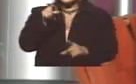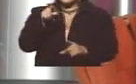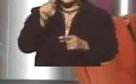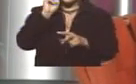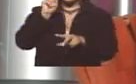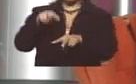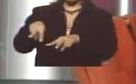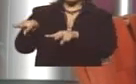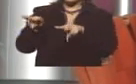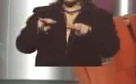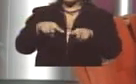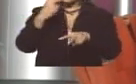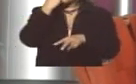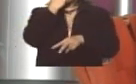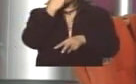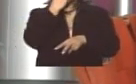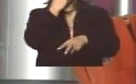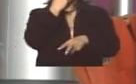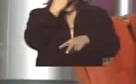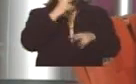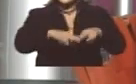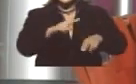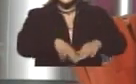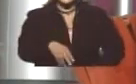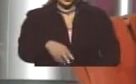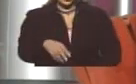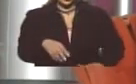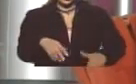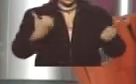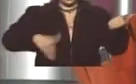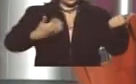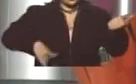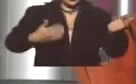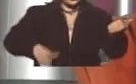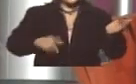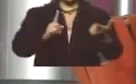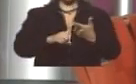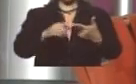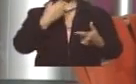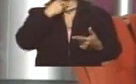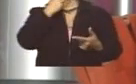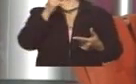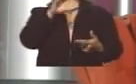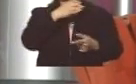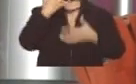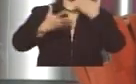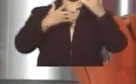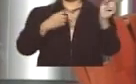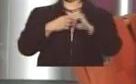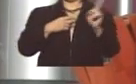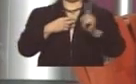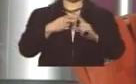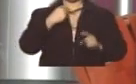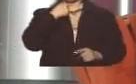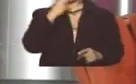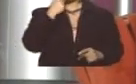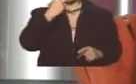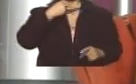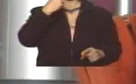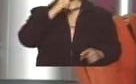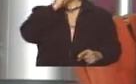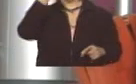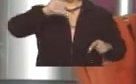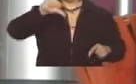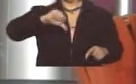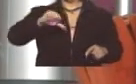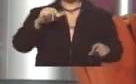ese detalle viendo esas curiosidades que siempre tenía por ejecutar un cuatro. En el canto no me defiendo mucho. En el canto no